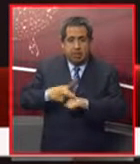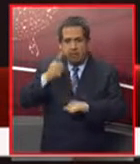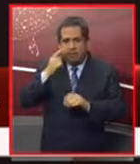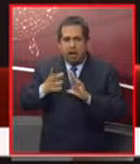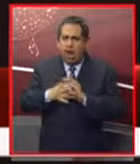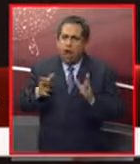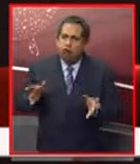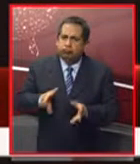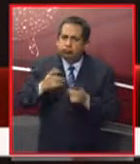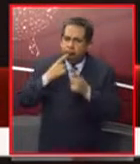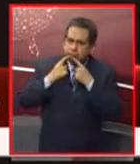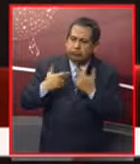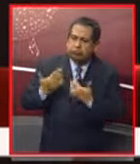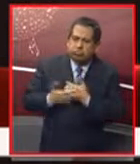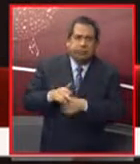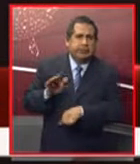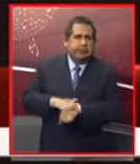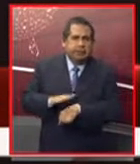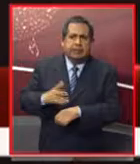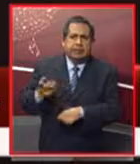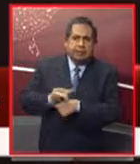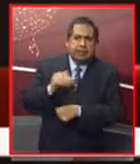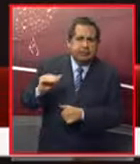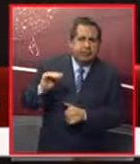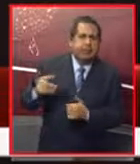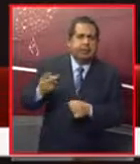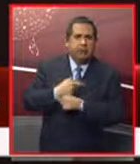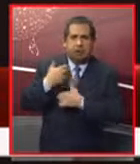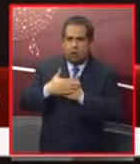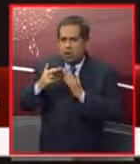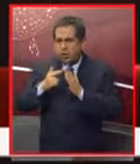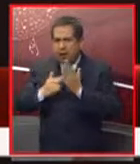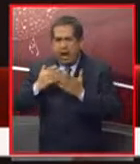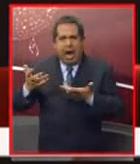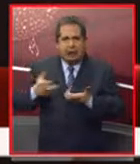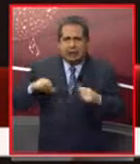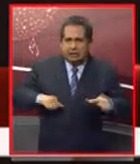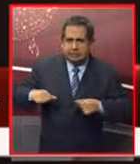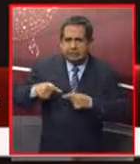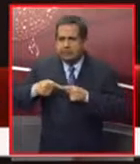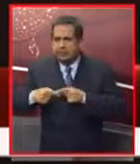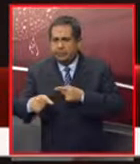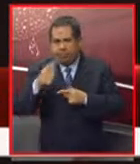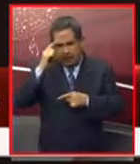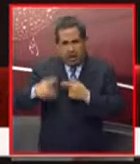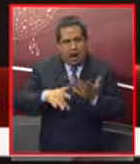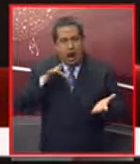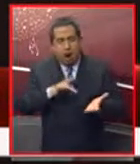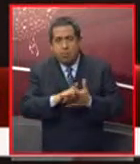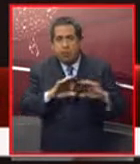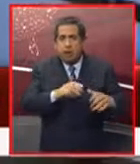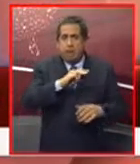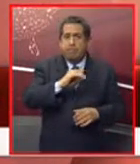promueve, analiza y da seguimiento a los esquemas, programas, instrumentos y acciones que deben desarrollarse en apoyo a las